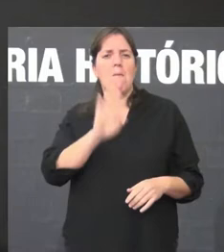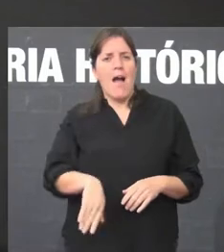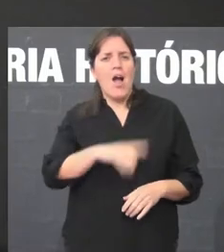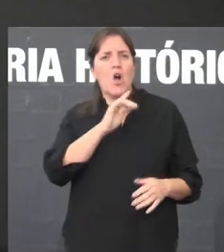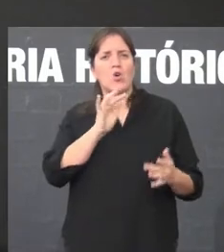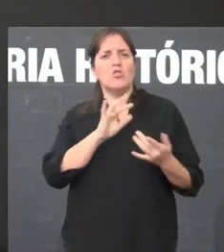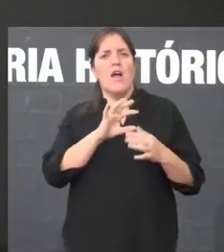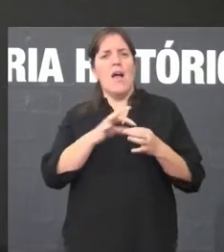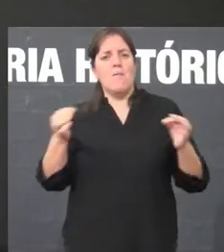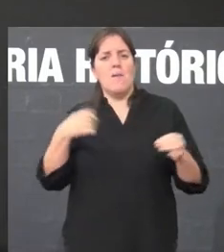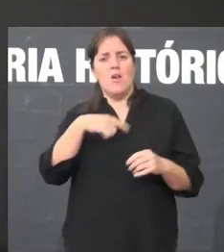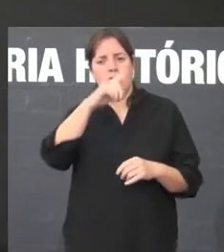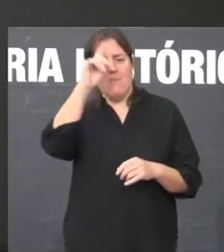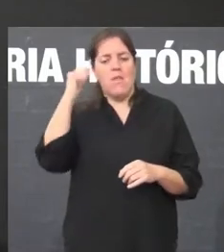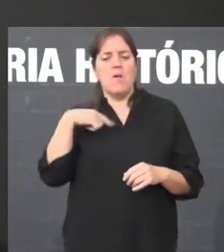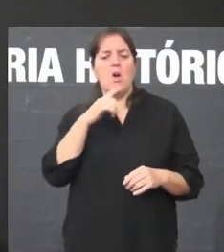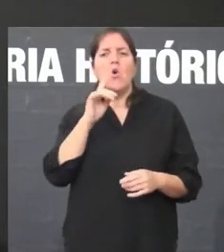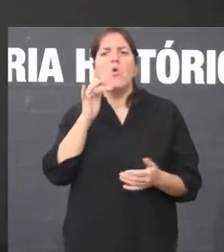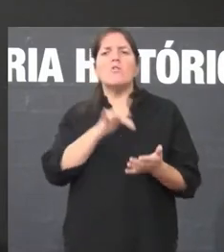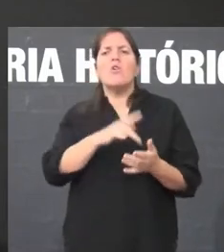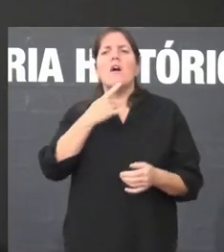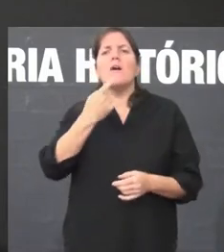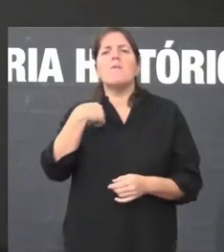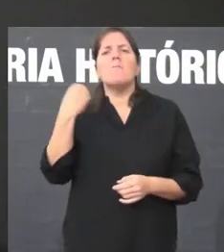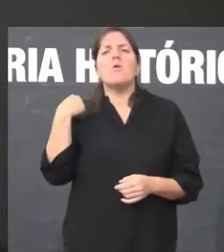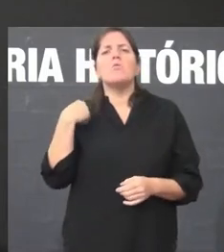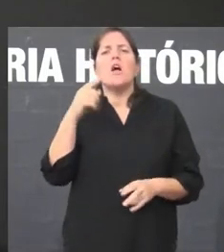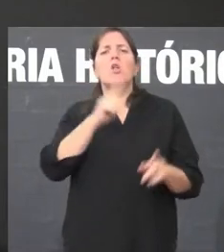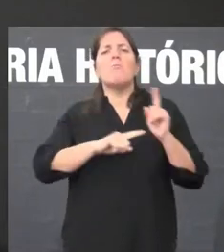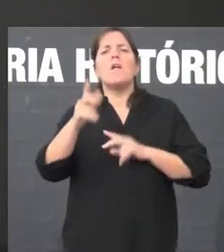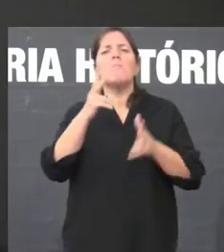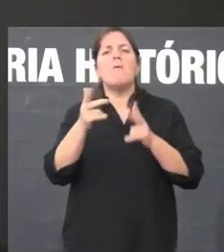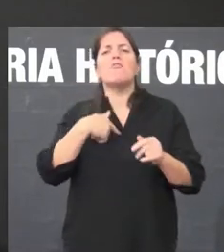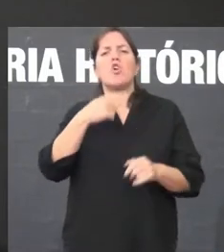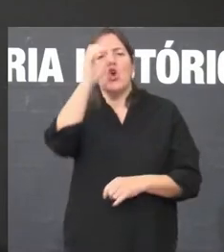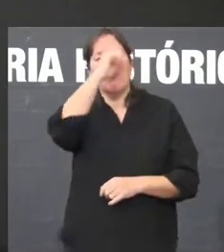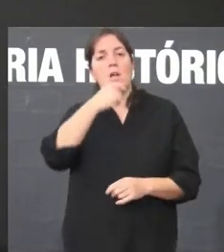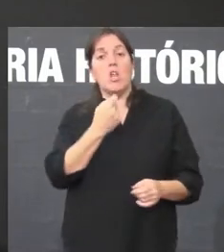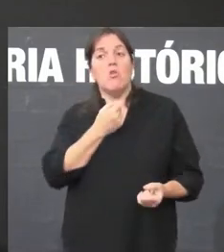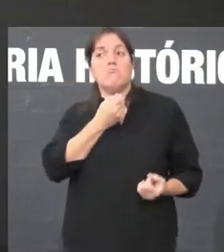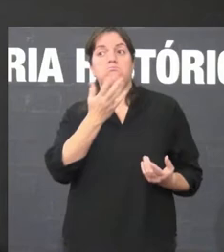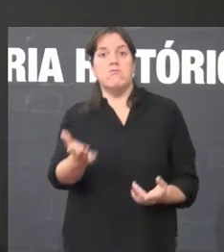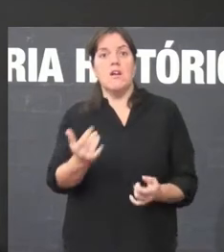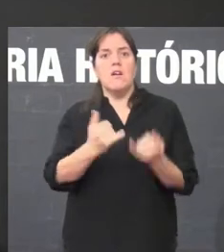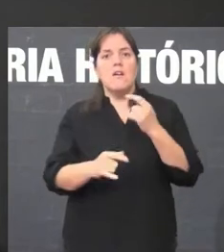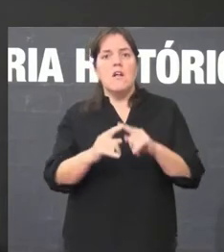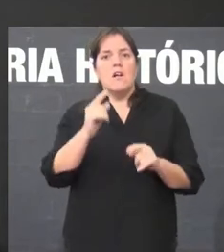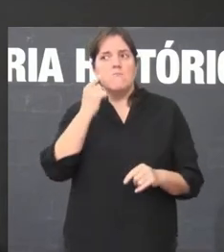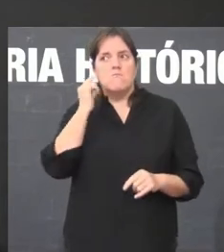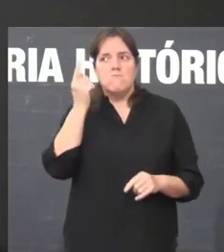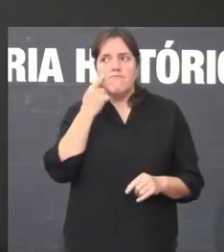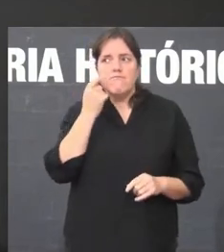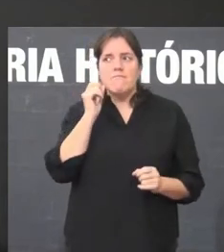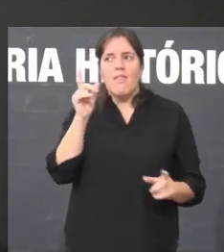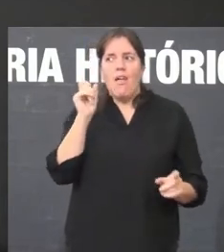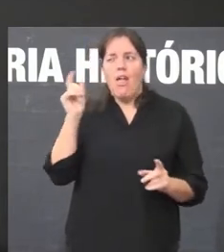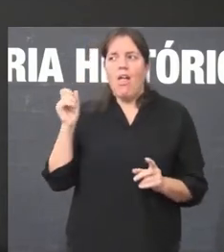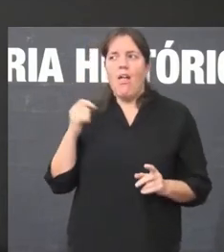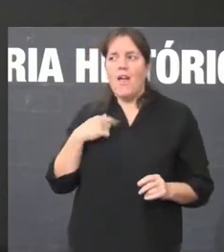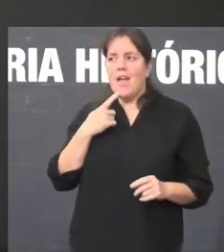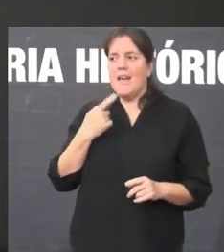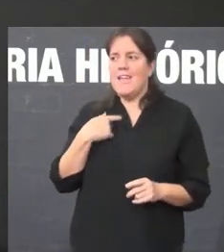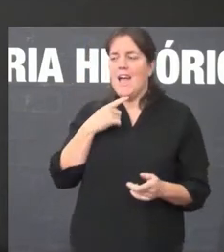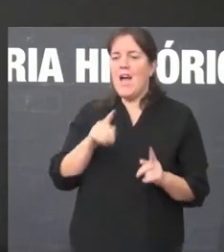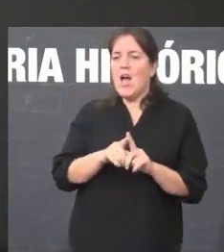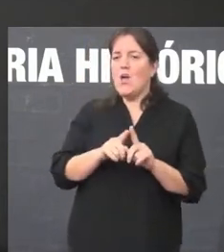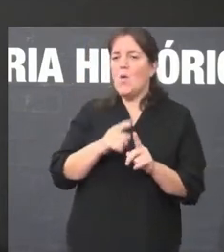vez me preguntaron por el programa vasco, yo di mi opinión y empecé a notar que ya no me hablaban, ya no querían